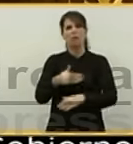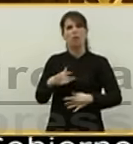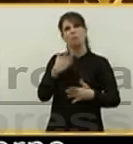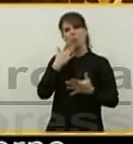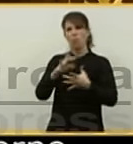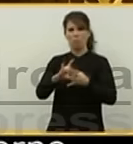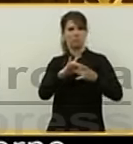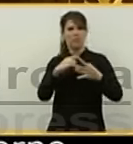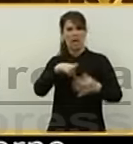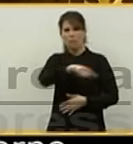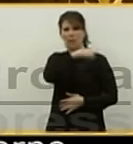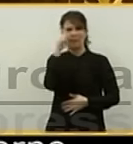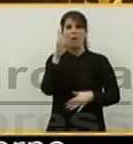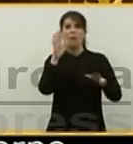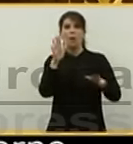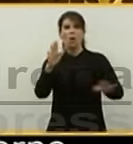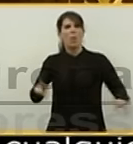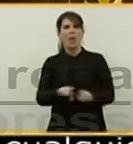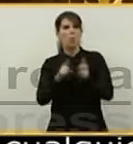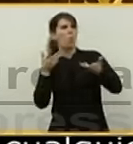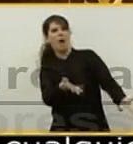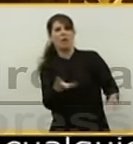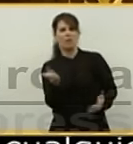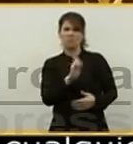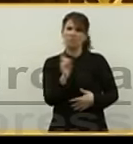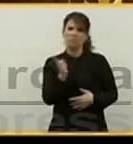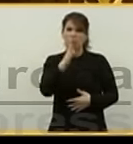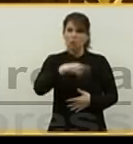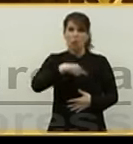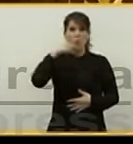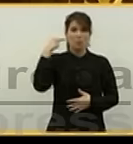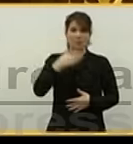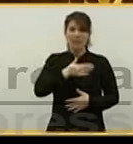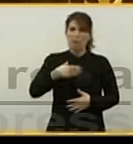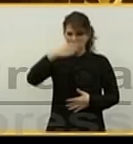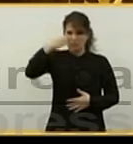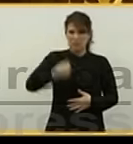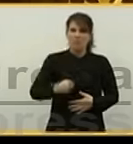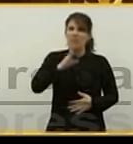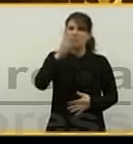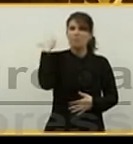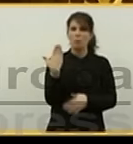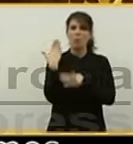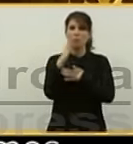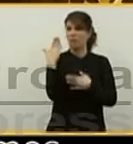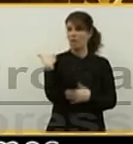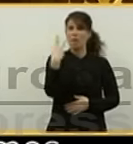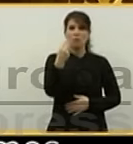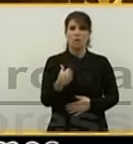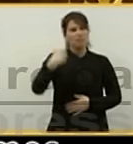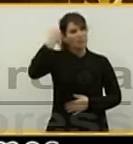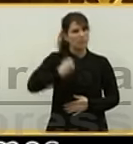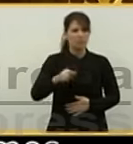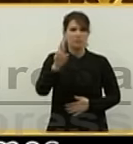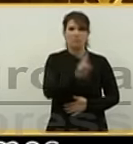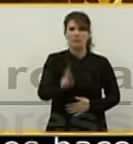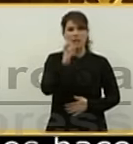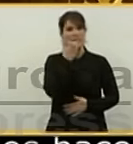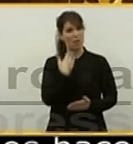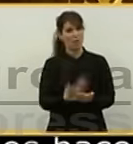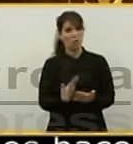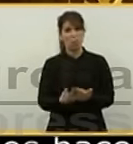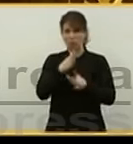no a cualquier precio. Por eso, desde Compromís, queremos insistir en la propuesta que hicimos hace dos días. Si con este documento que hoy nos trae